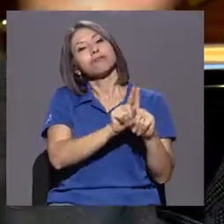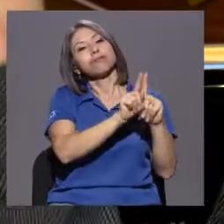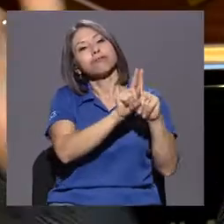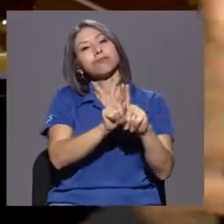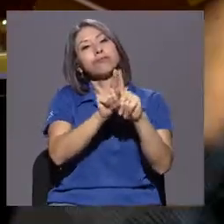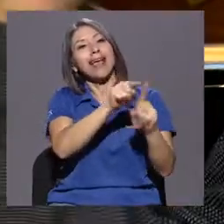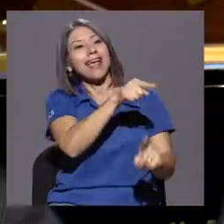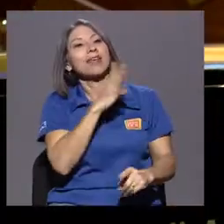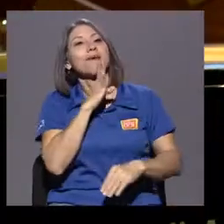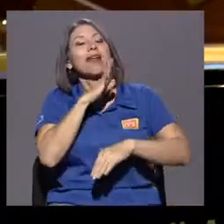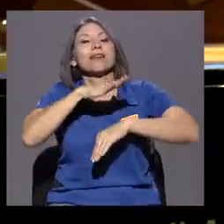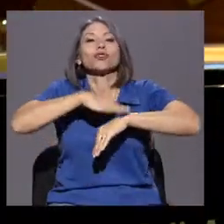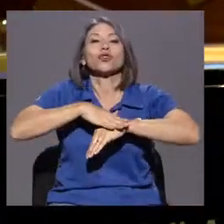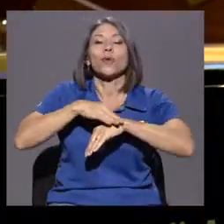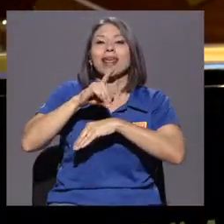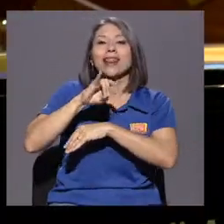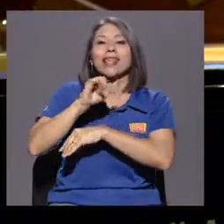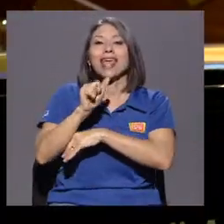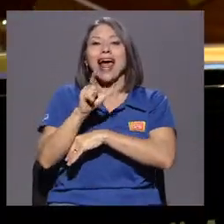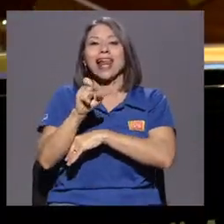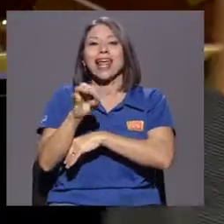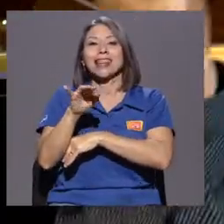dialéctica marxista del